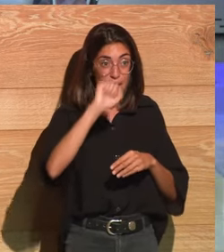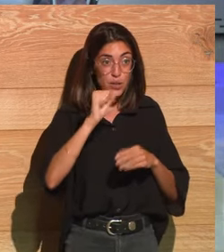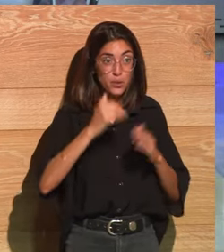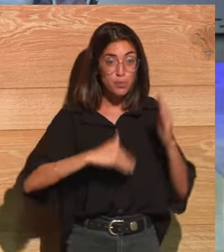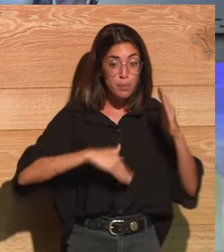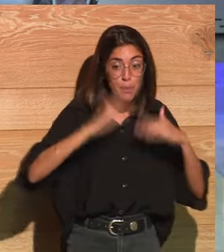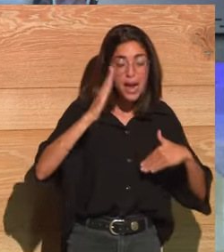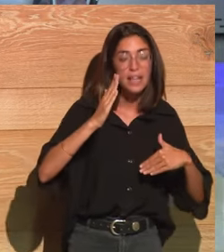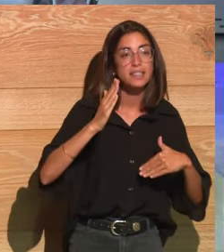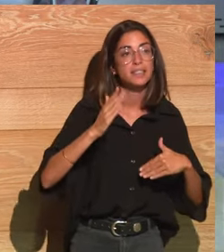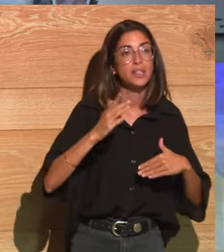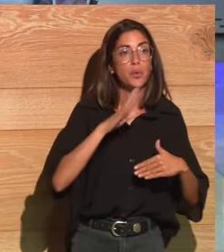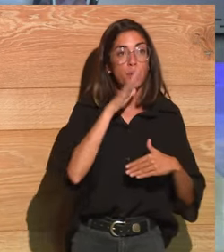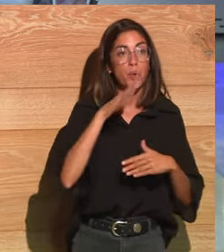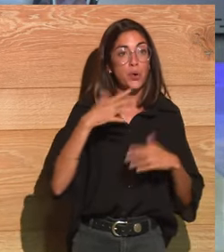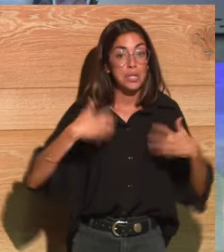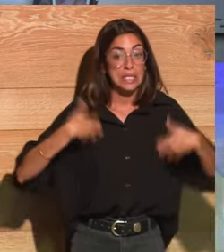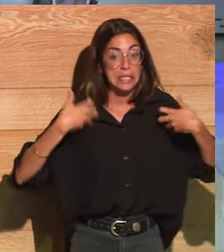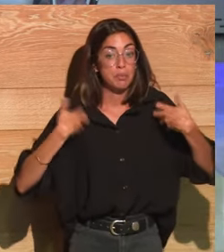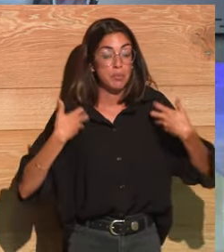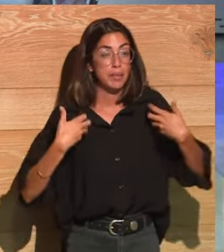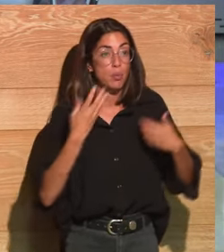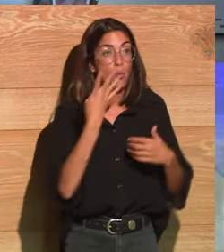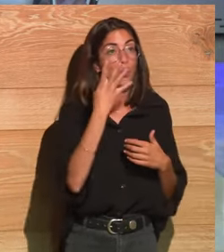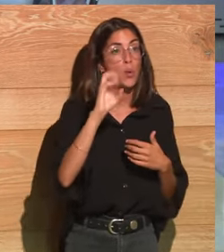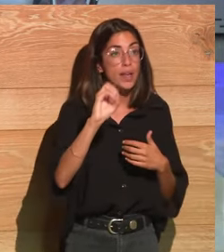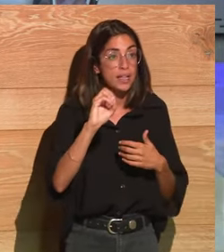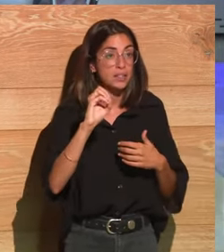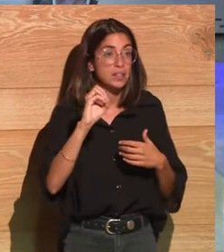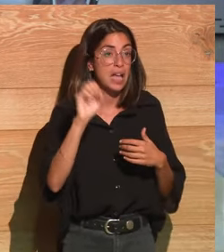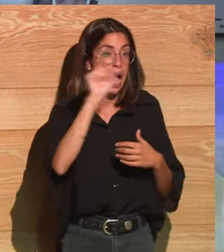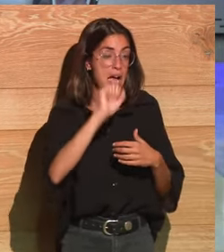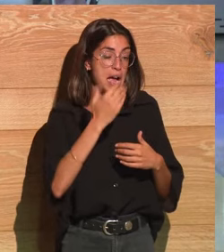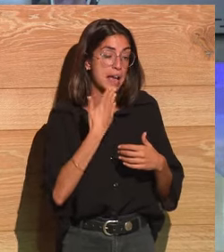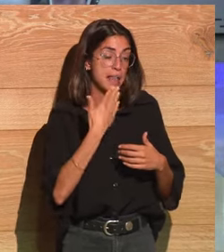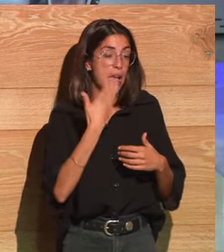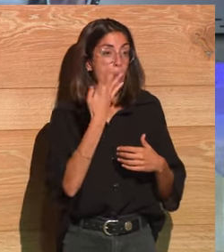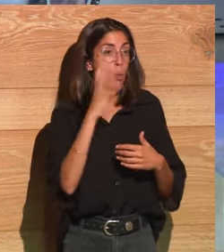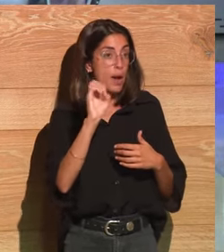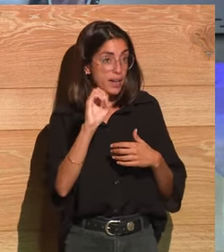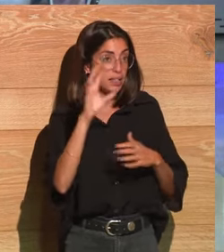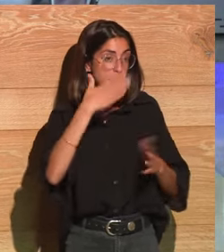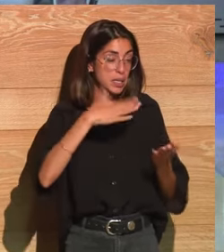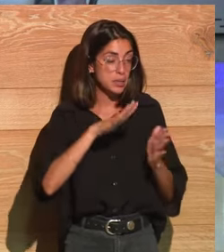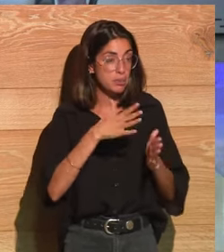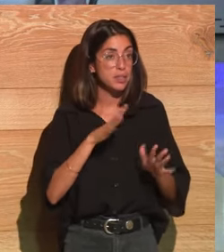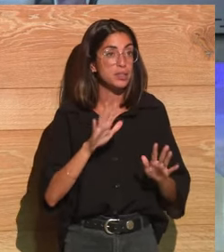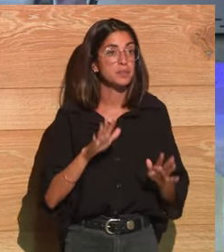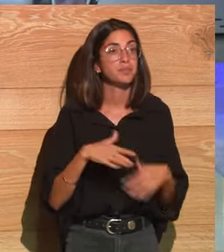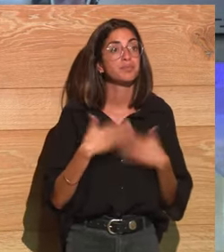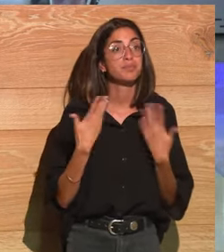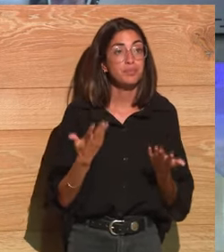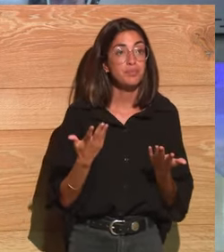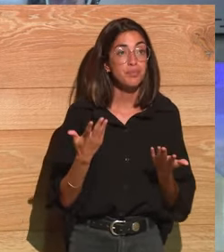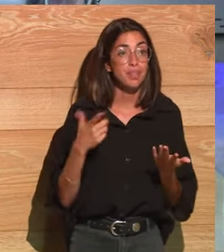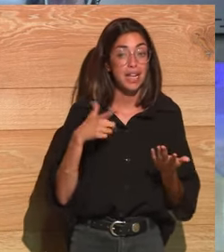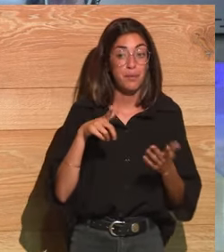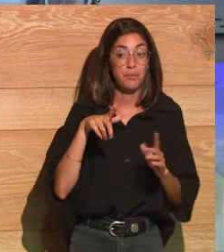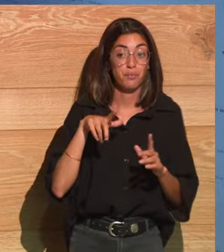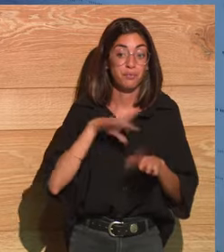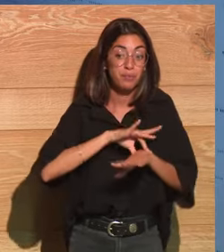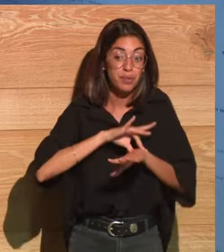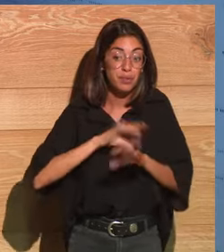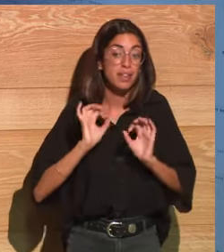chimpancés, hasta los 40, 45 años. Y probablemente las esperanzas de vida de poblaciones anteriores estaban en torno a esas edades. Ahora podemos decir,